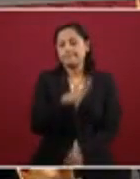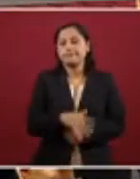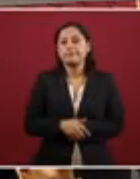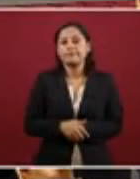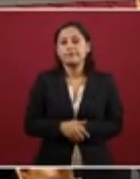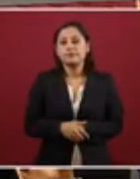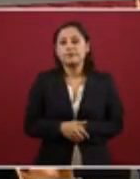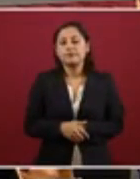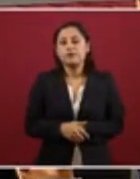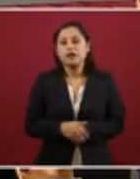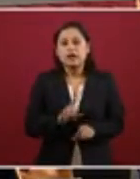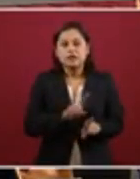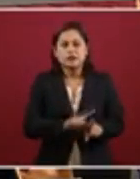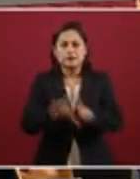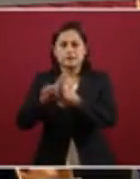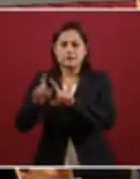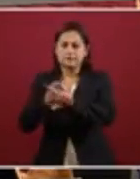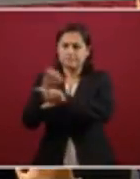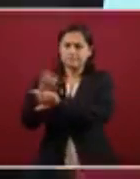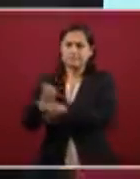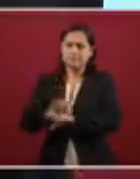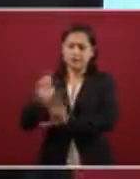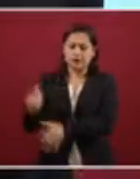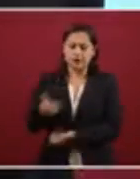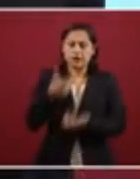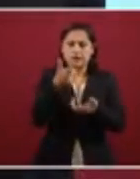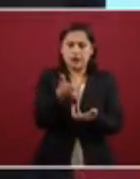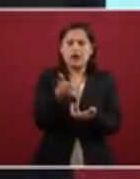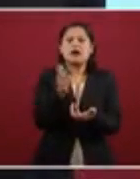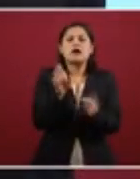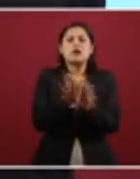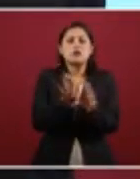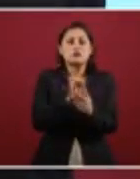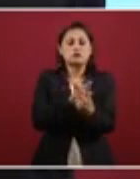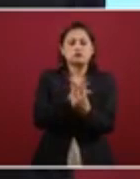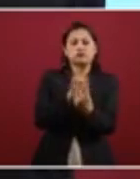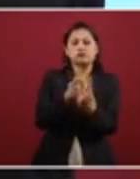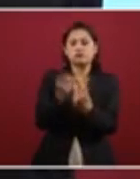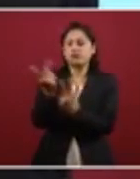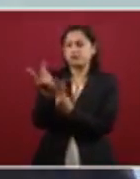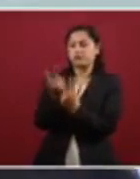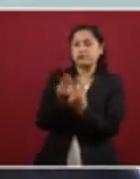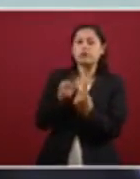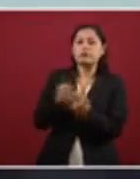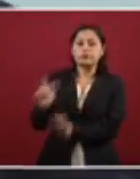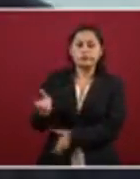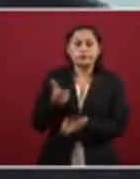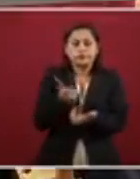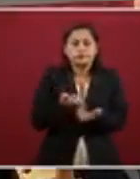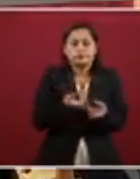Se aplicaron en todas las entidades, son fungibles los recursos, vienen de las 2 fuentes, entonces no están etiquetados.